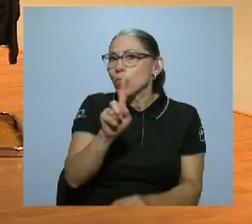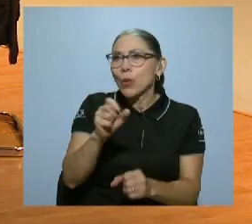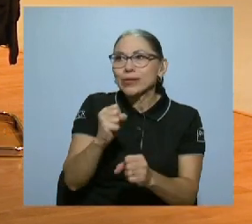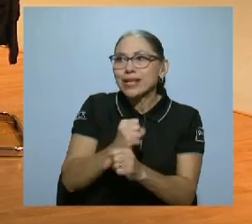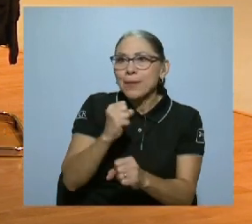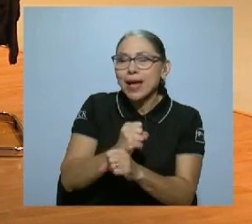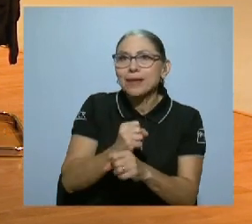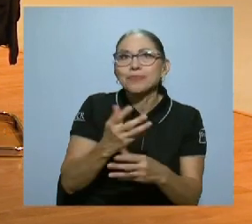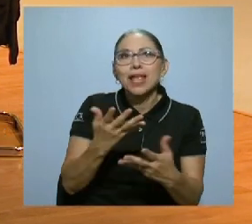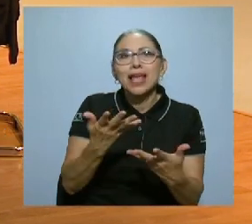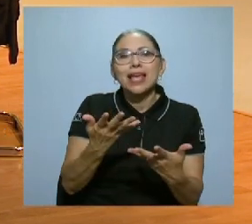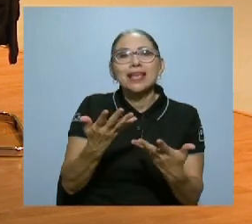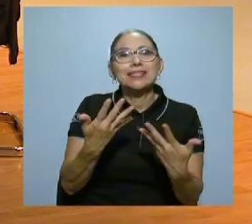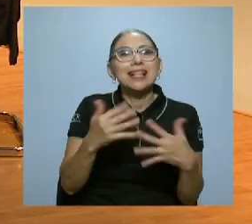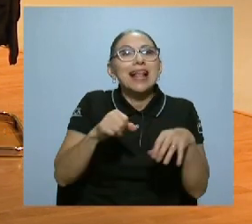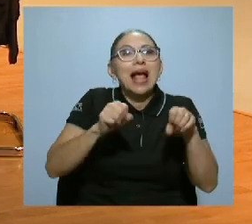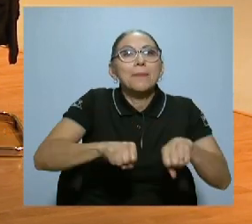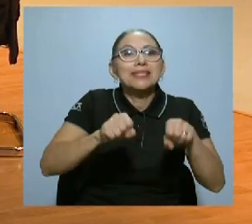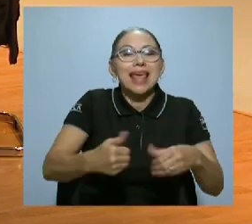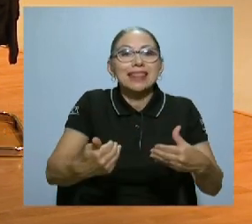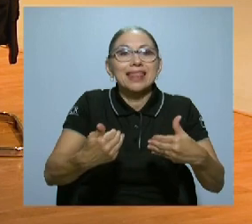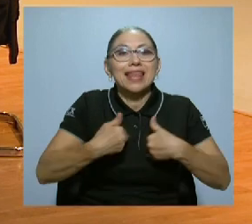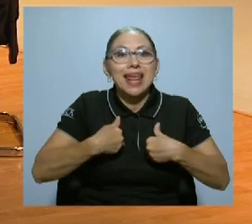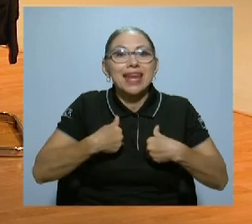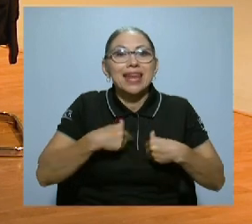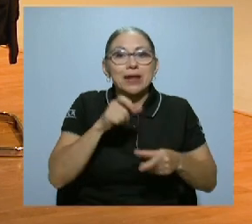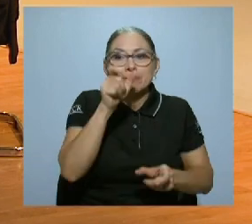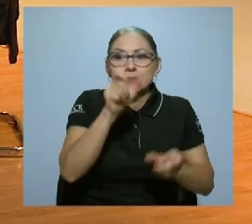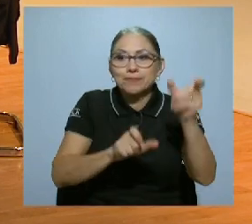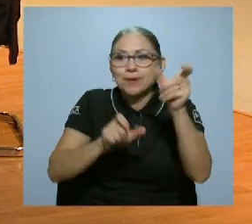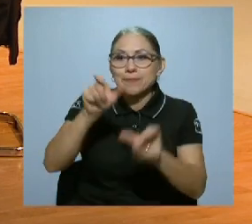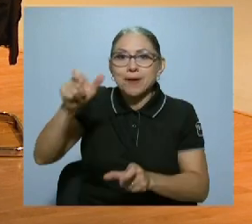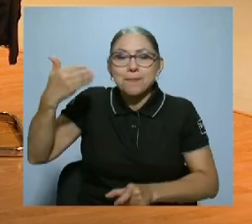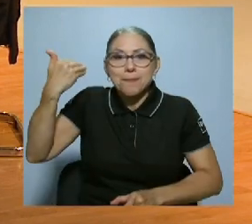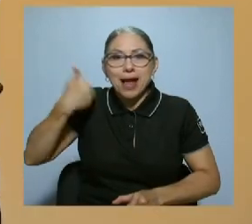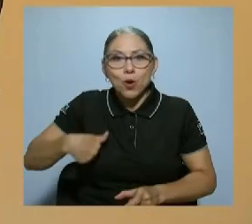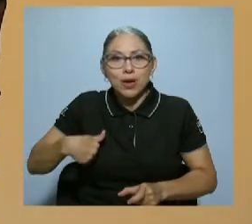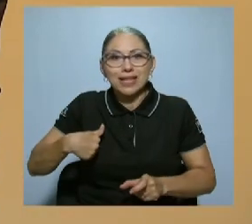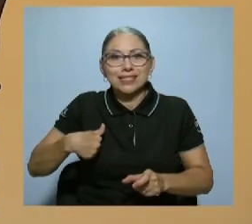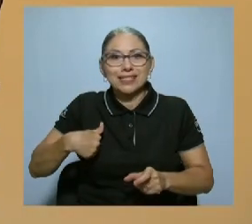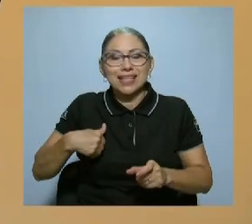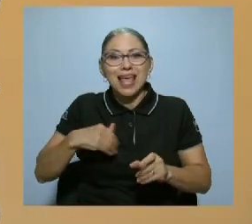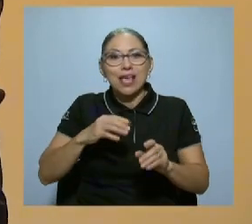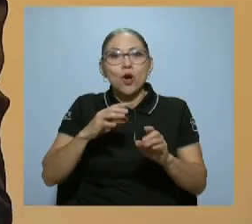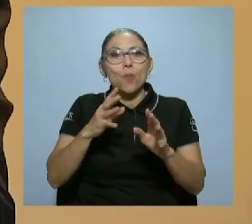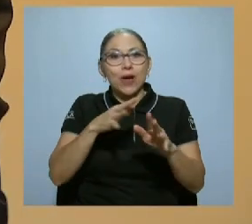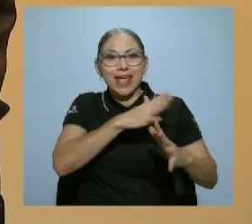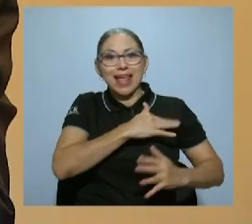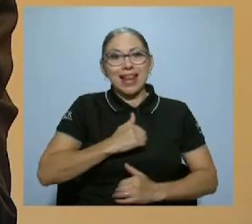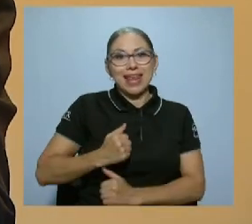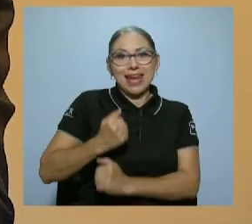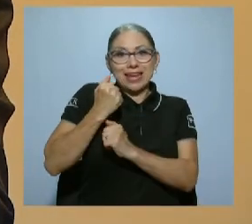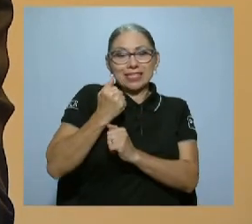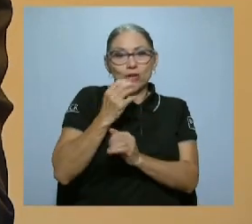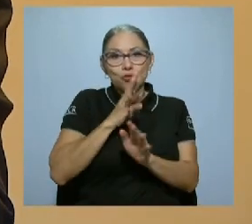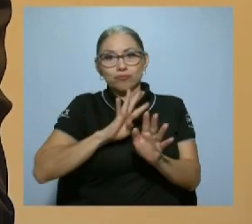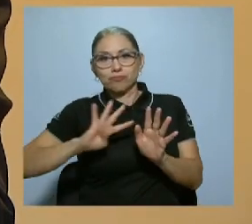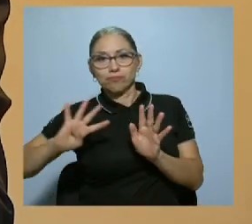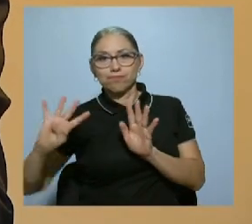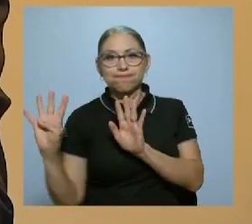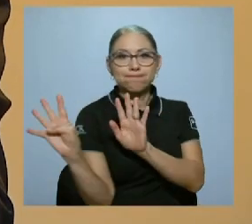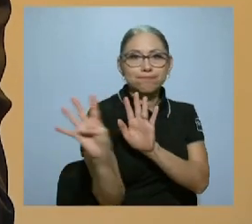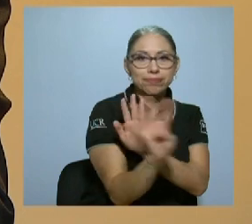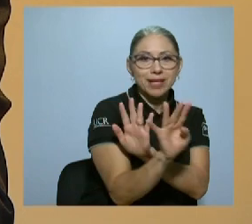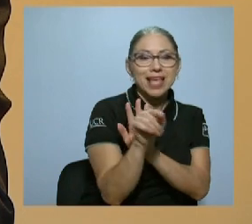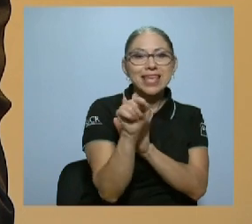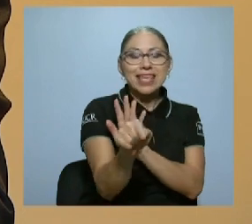tener elementos varones, sobre todo varones, en la primera línea del ejército, y esto está generando algo parecido a la Segunda Guerra Mundial